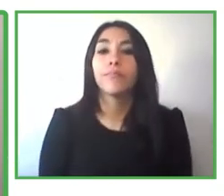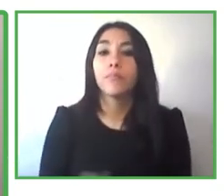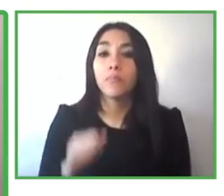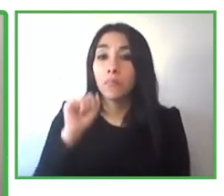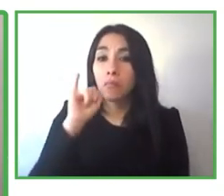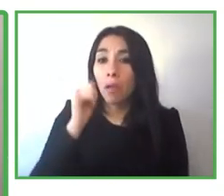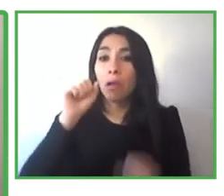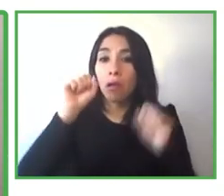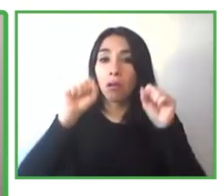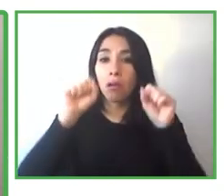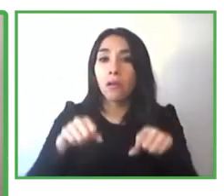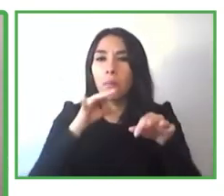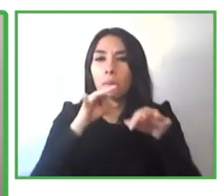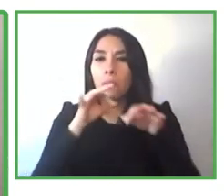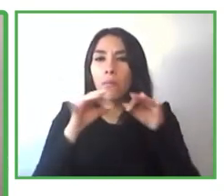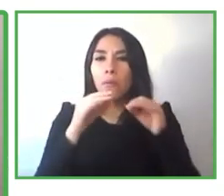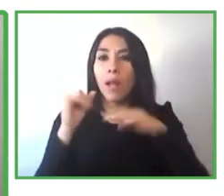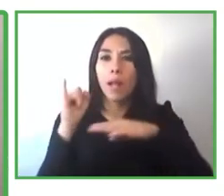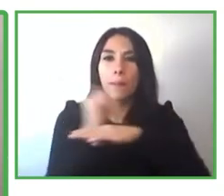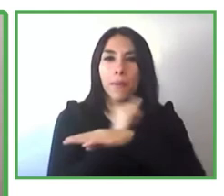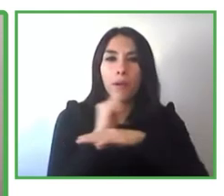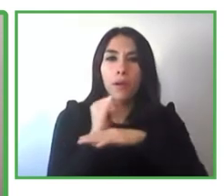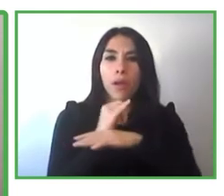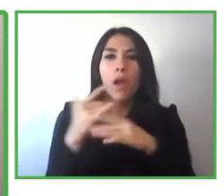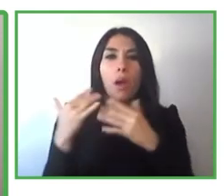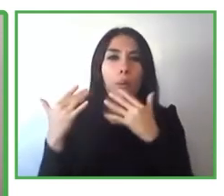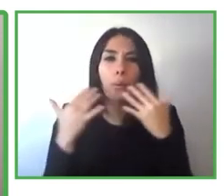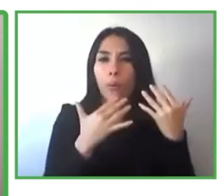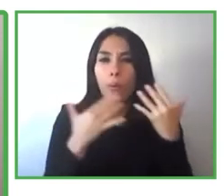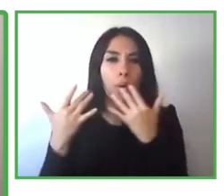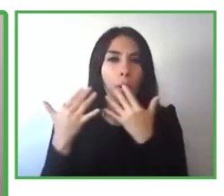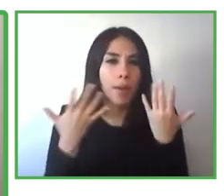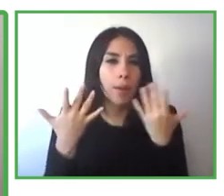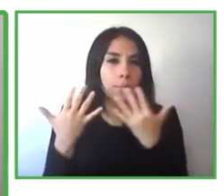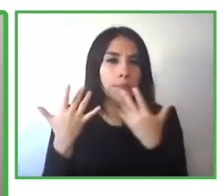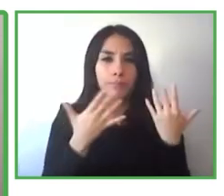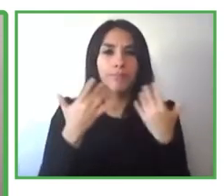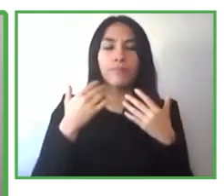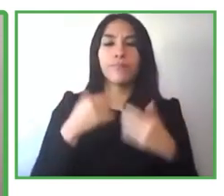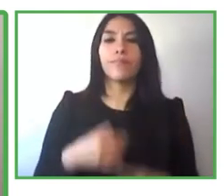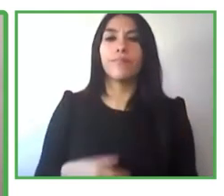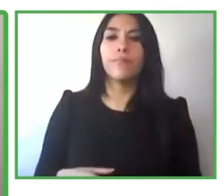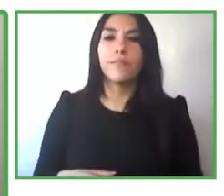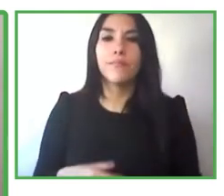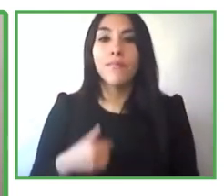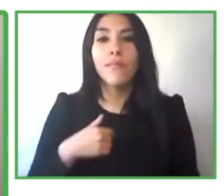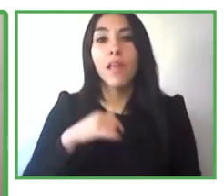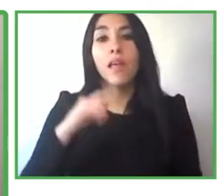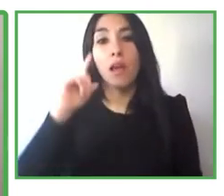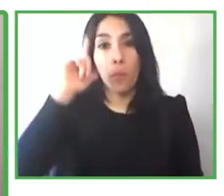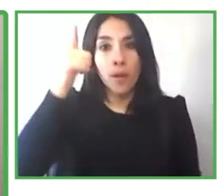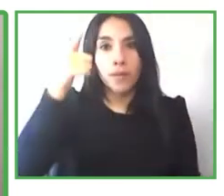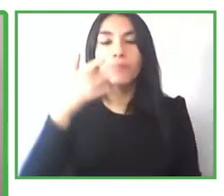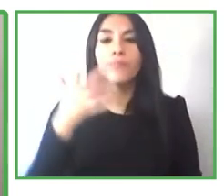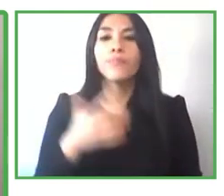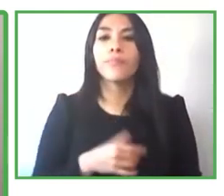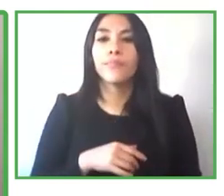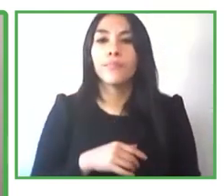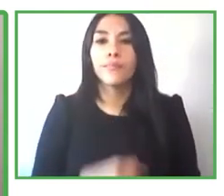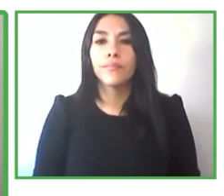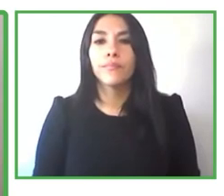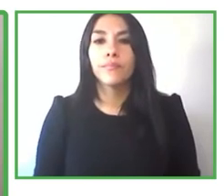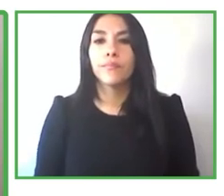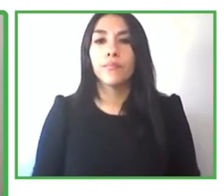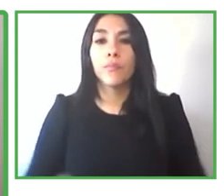intercambio, el 19 de agosto, me ofrecieron un contrato indefinido. Nunca me voy a olvidar de ese